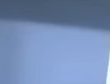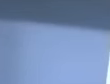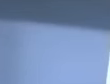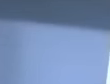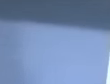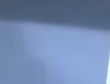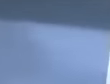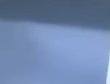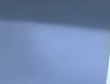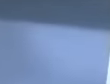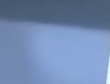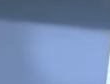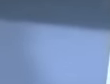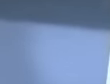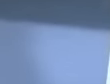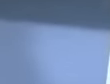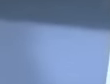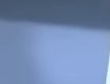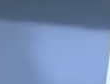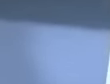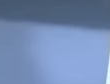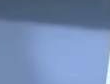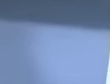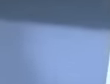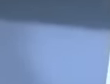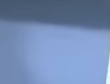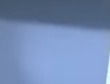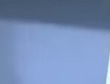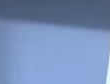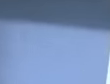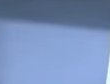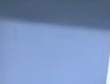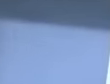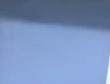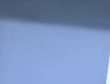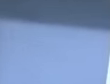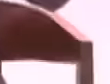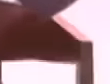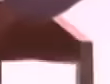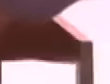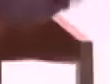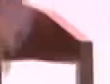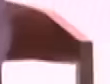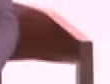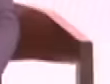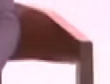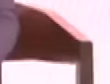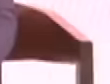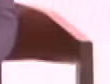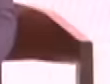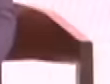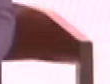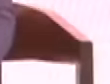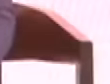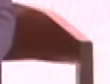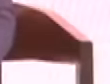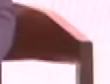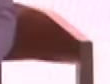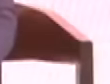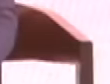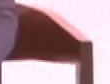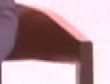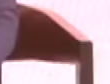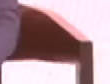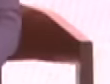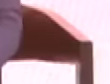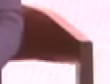Meijer Patricia Bolívar, con la cobertura de la vicepresidenta ejecutiva de la República. Un saludo a todos los presentes,